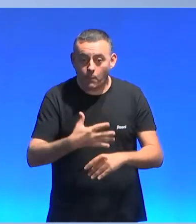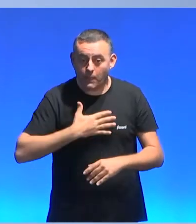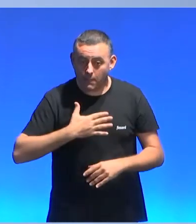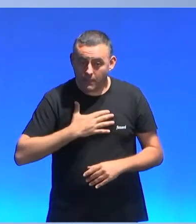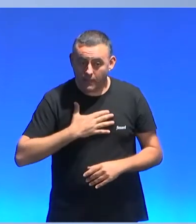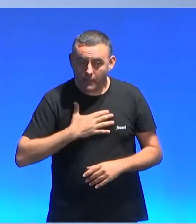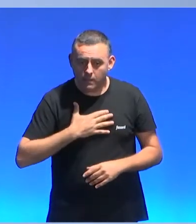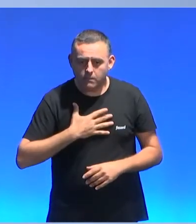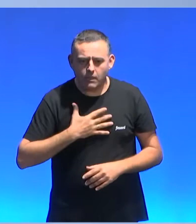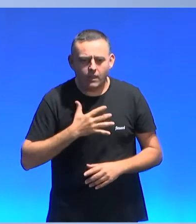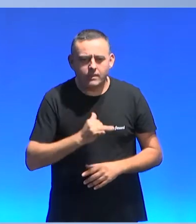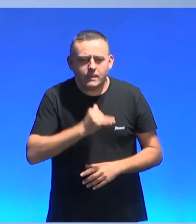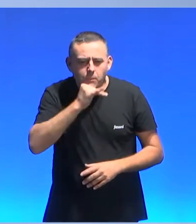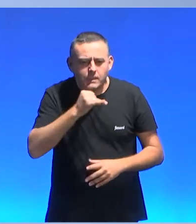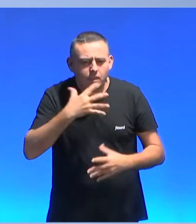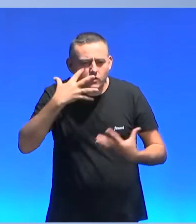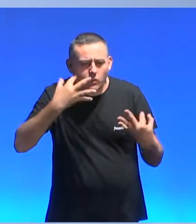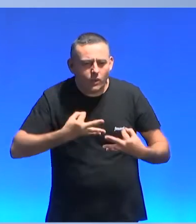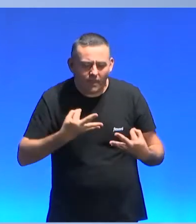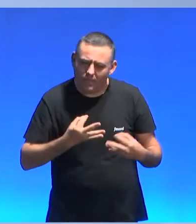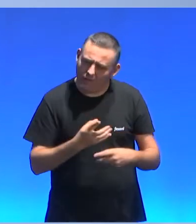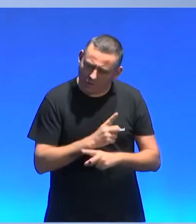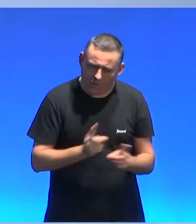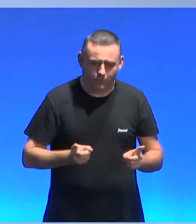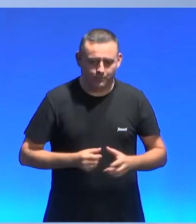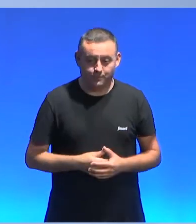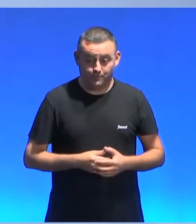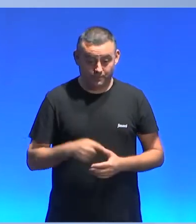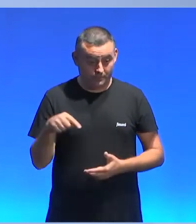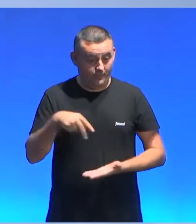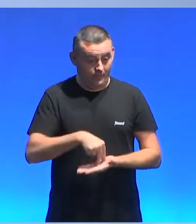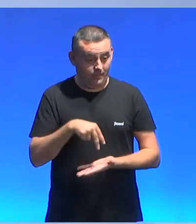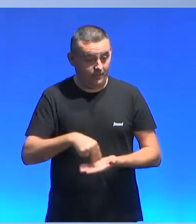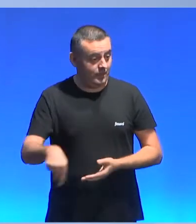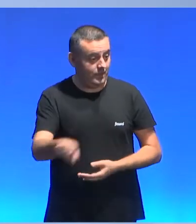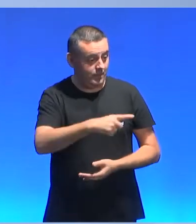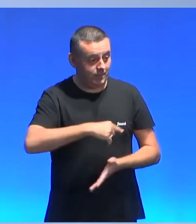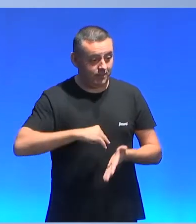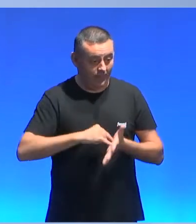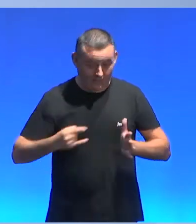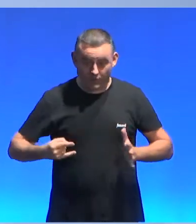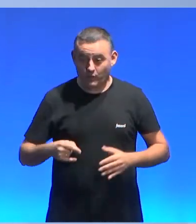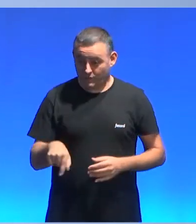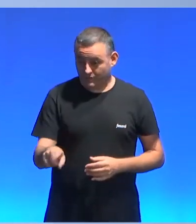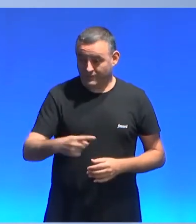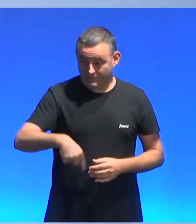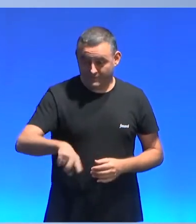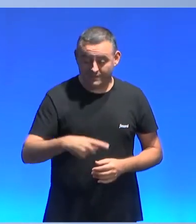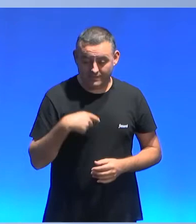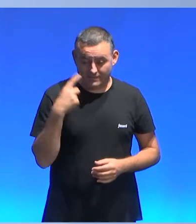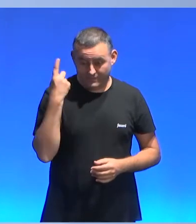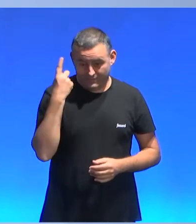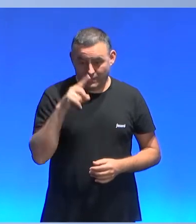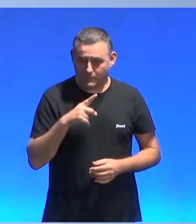Vosotros, hay aquí técnicos, sí. Esto es un desafío muy interesante.